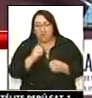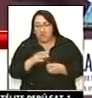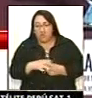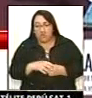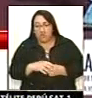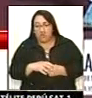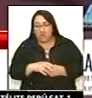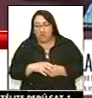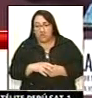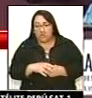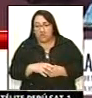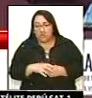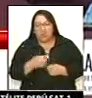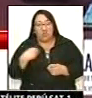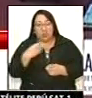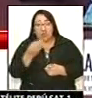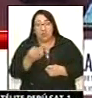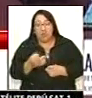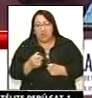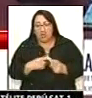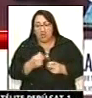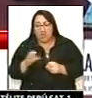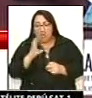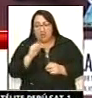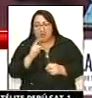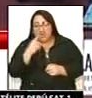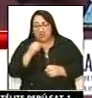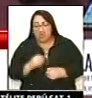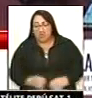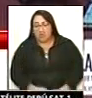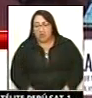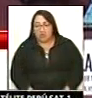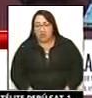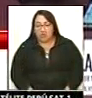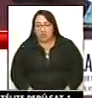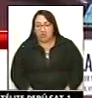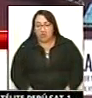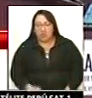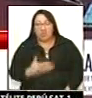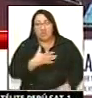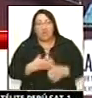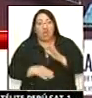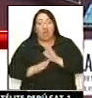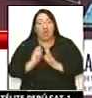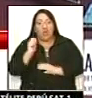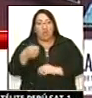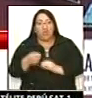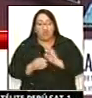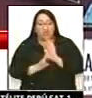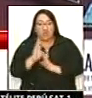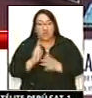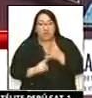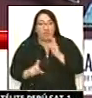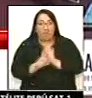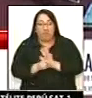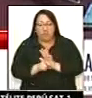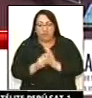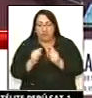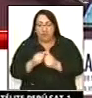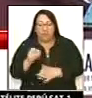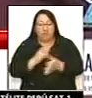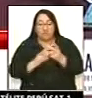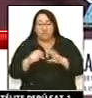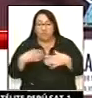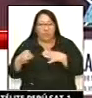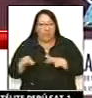todo el país, lo he viajado íntegramente. Entonces, si hablamos del señor del presidente de la Corte Suprema, él habló que la ley con financiamiento, si no, no puede